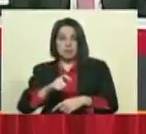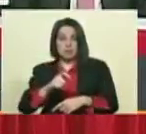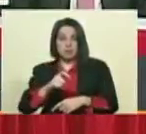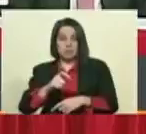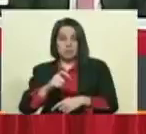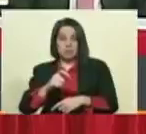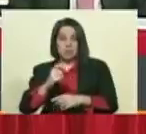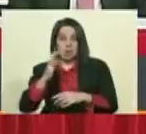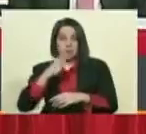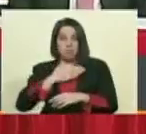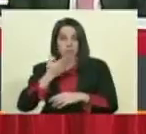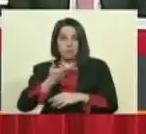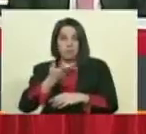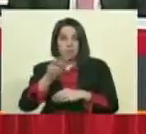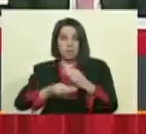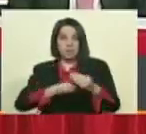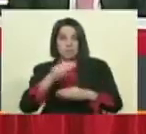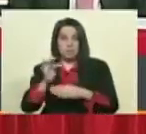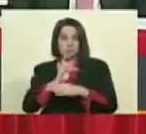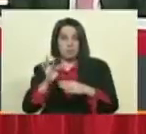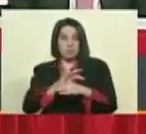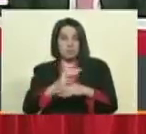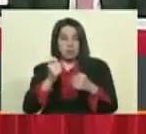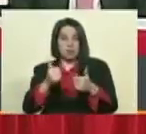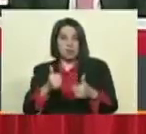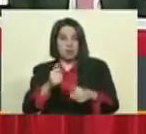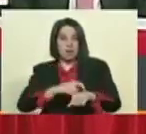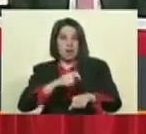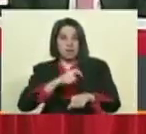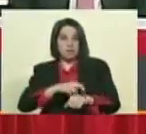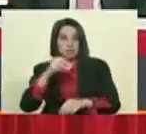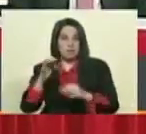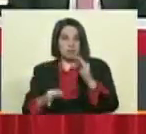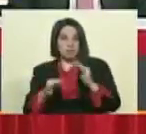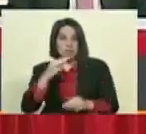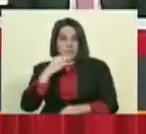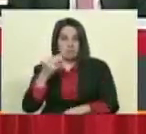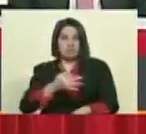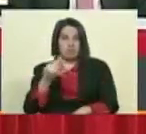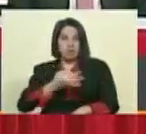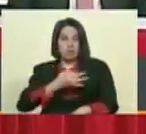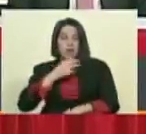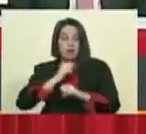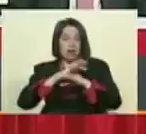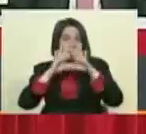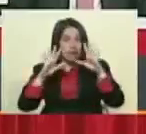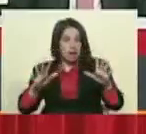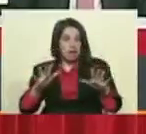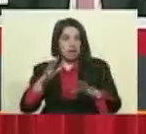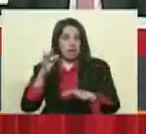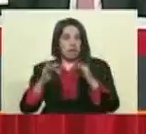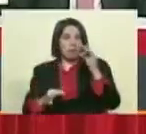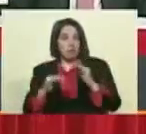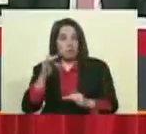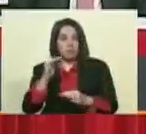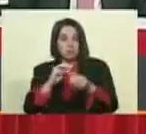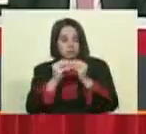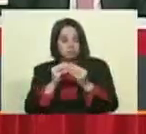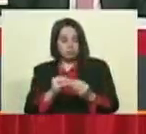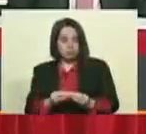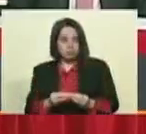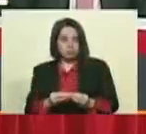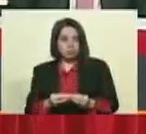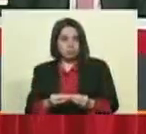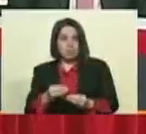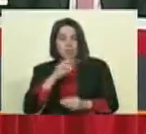Judicial funcione a tiempo, con justicia verdaderamente transparente, justa, reparadora